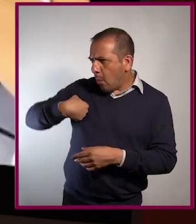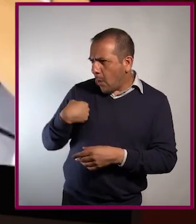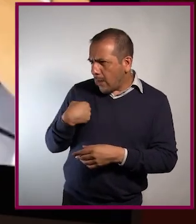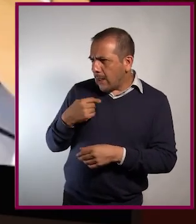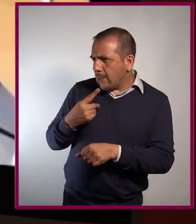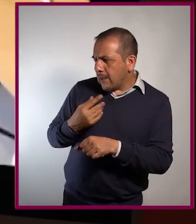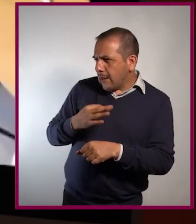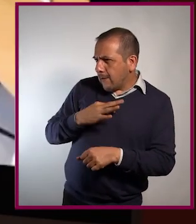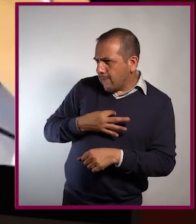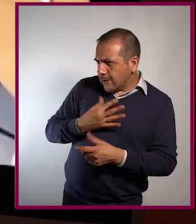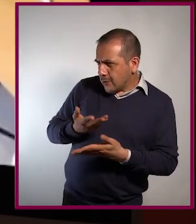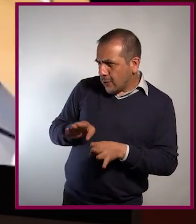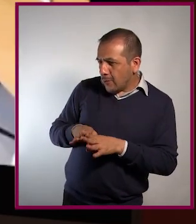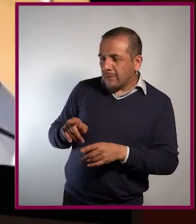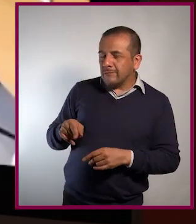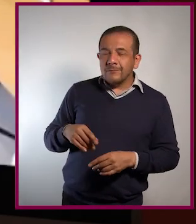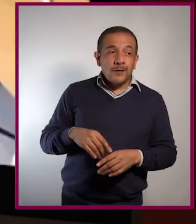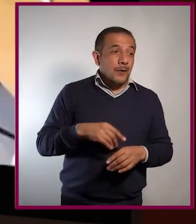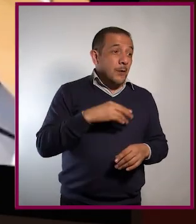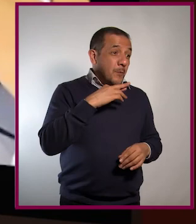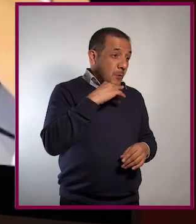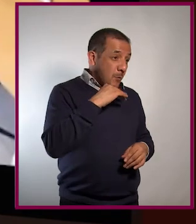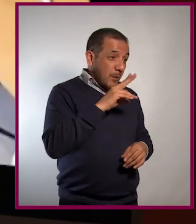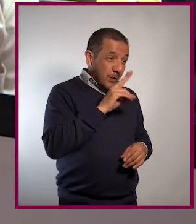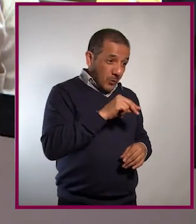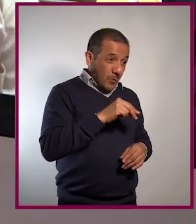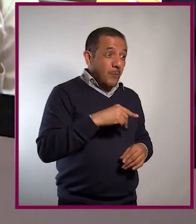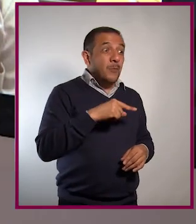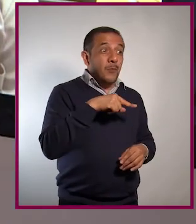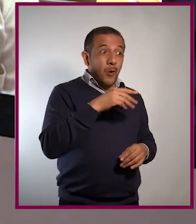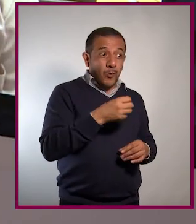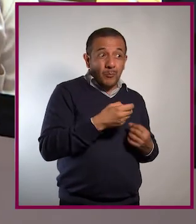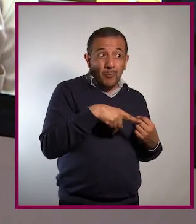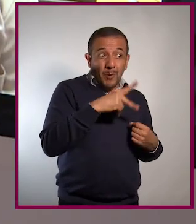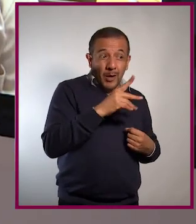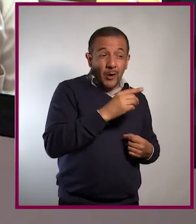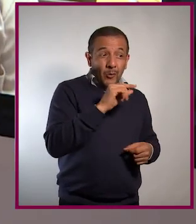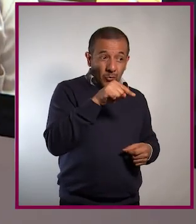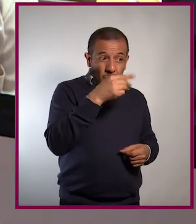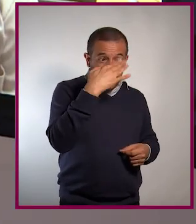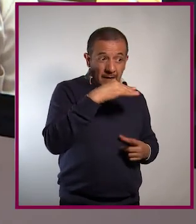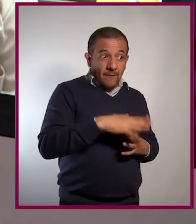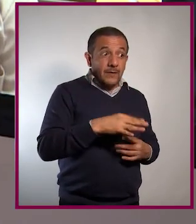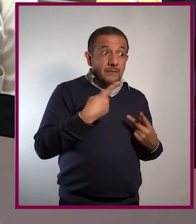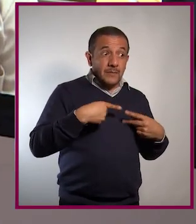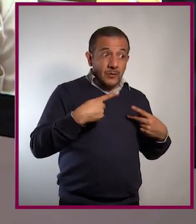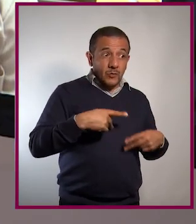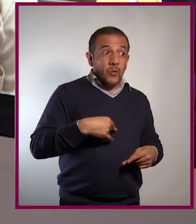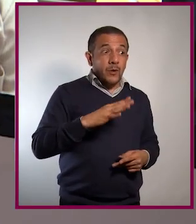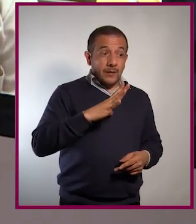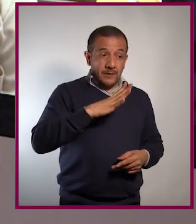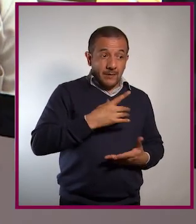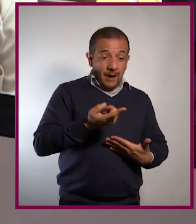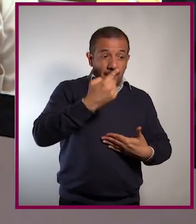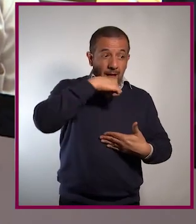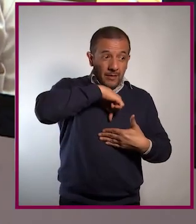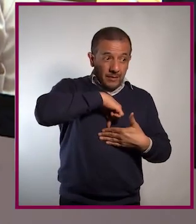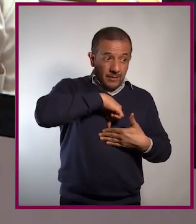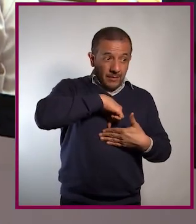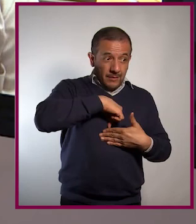Por preocuparte no, ocuparte pues quién sabe. El 90% de las personas que tienen